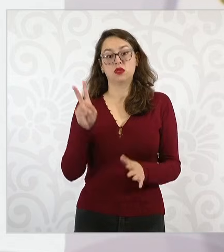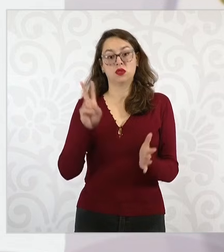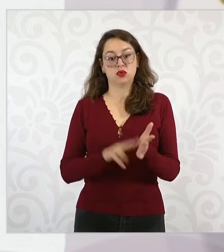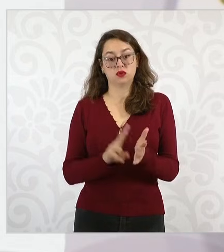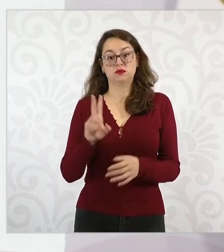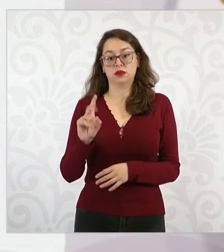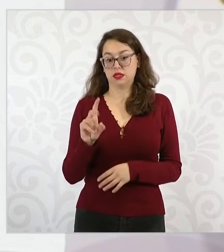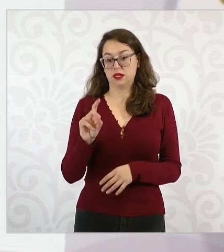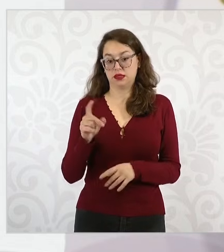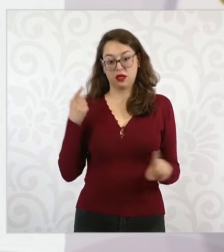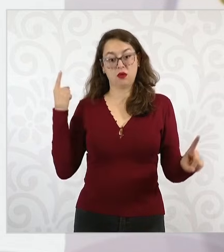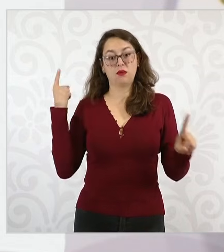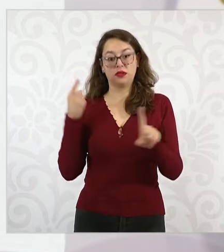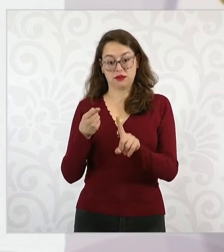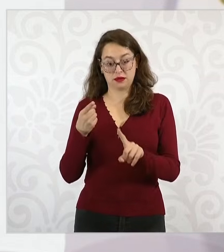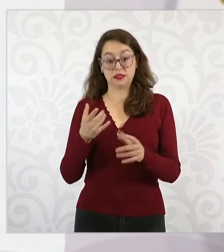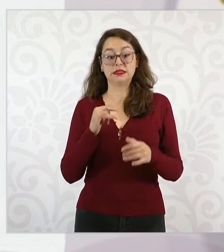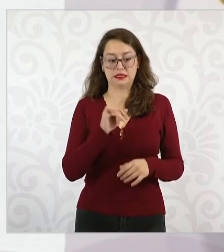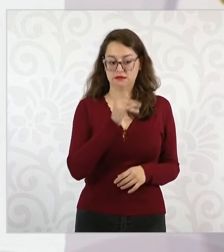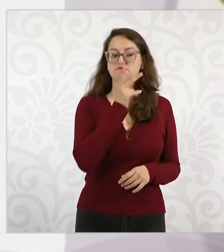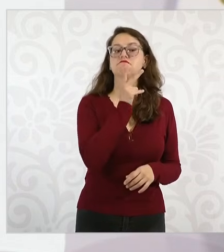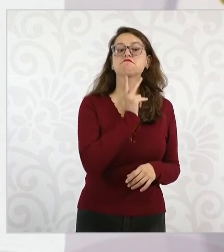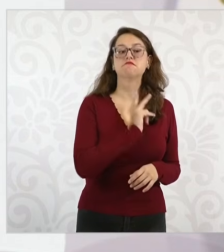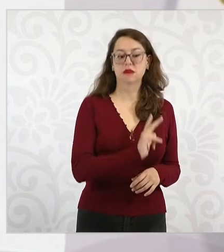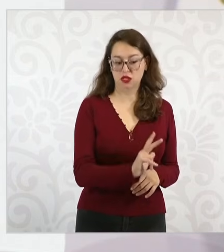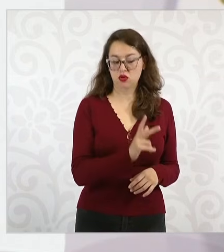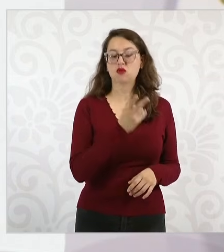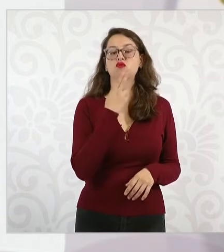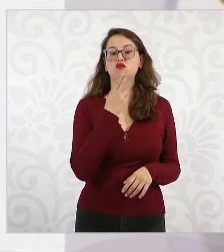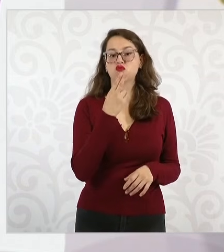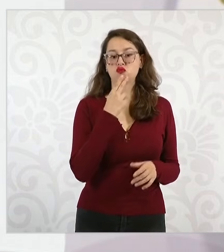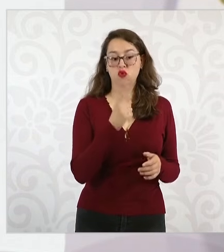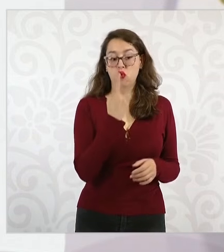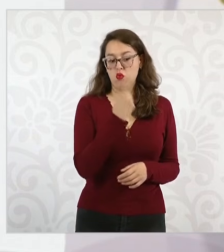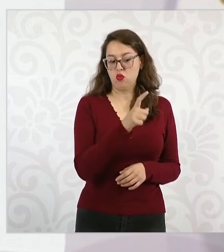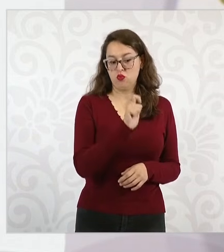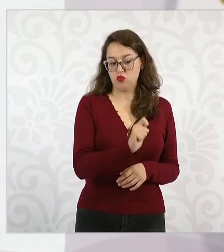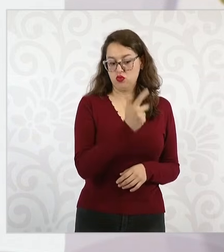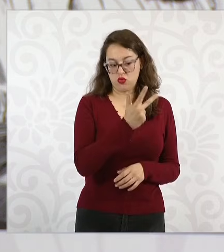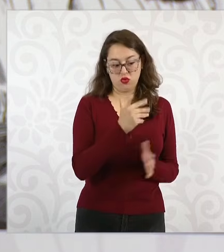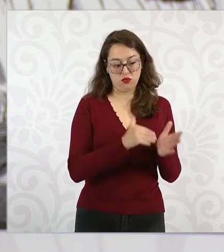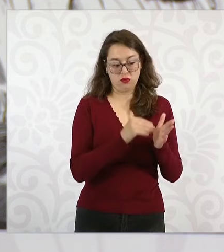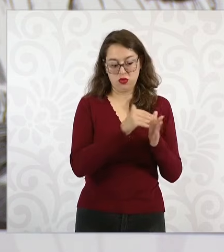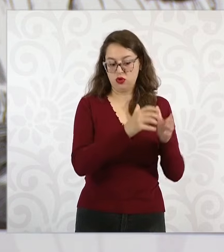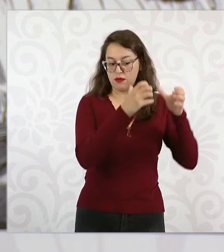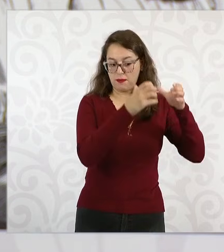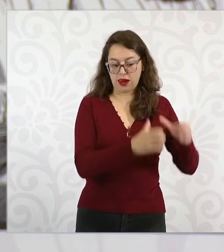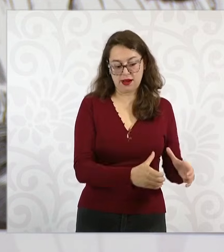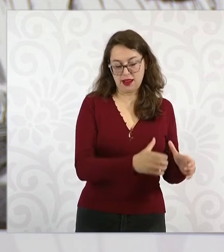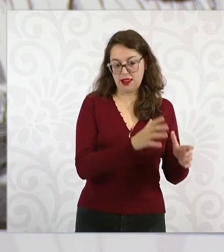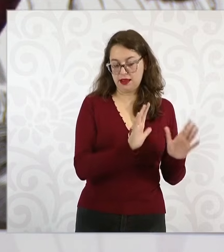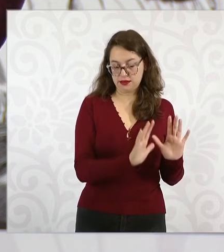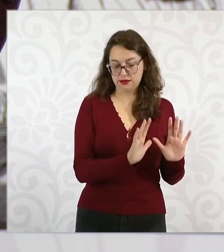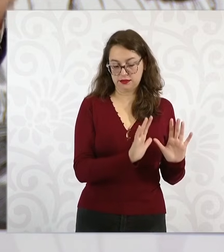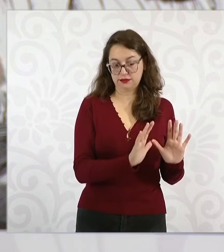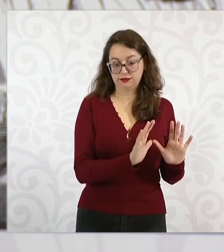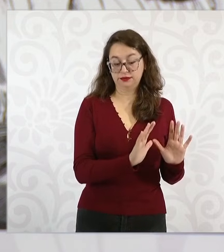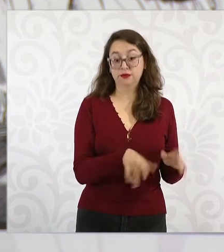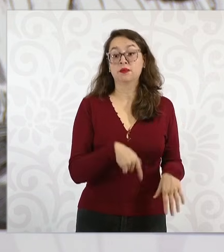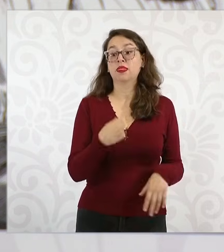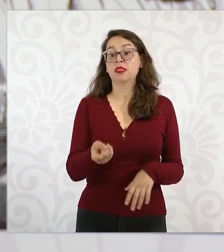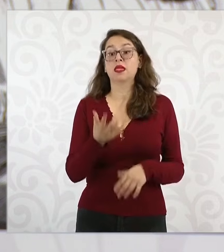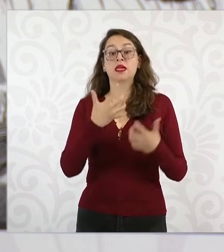al 2030, mantener la producción de petróleo en 1.8 millones de barriles, mejorar todas